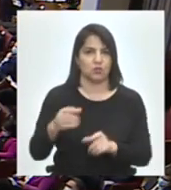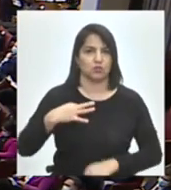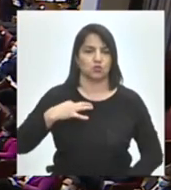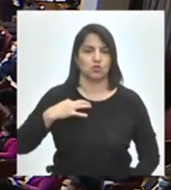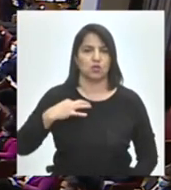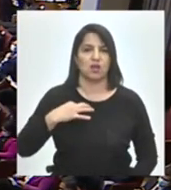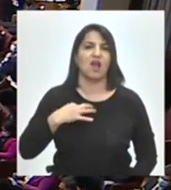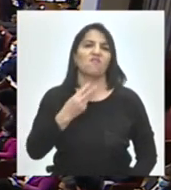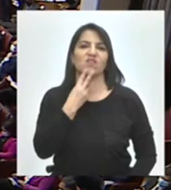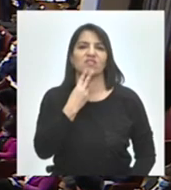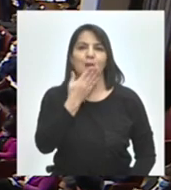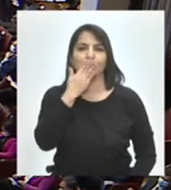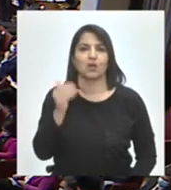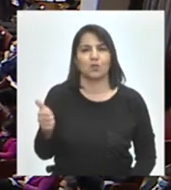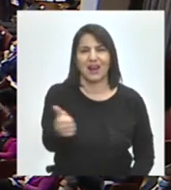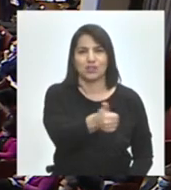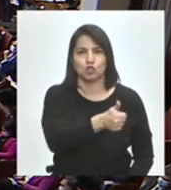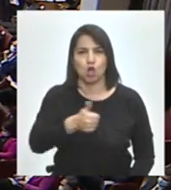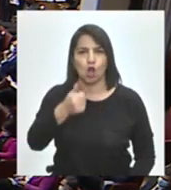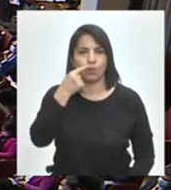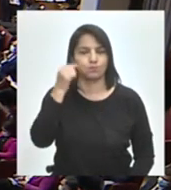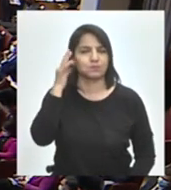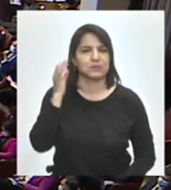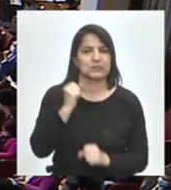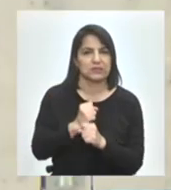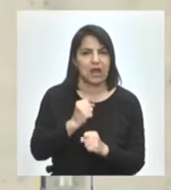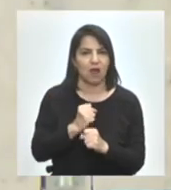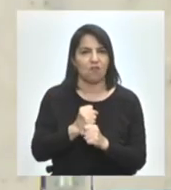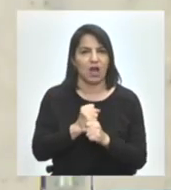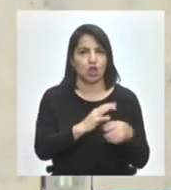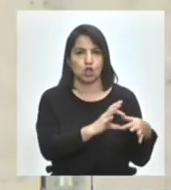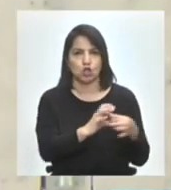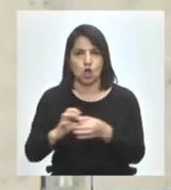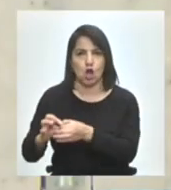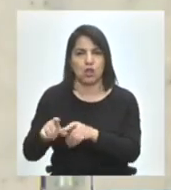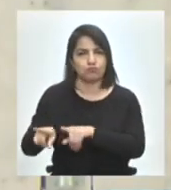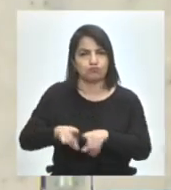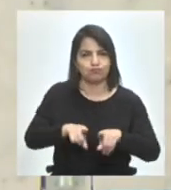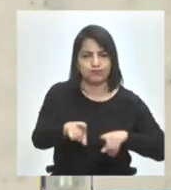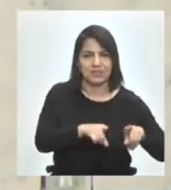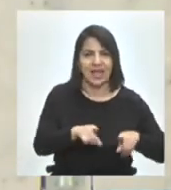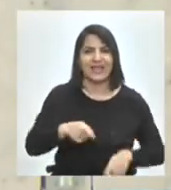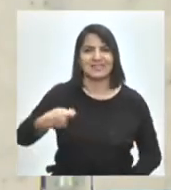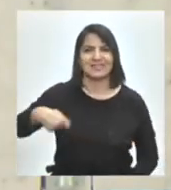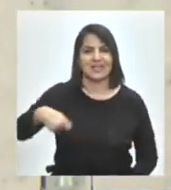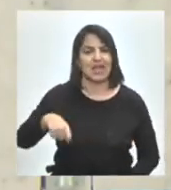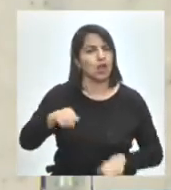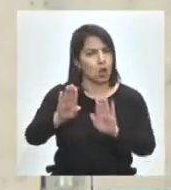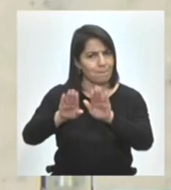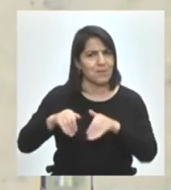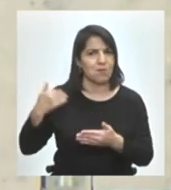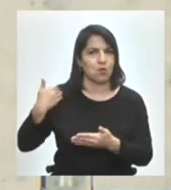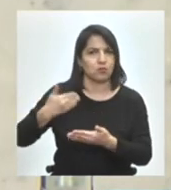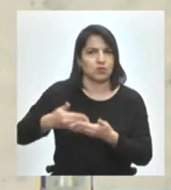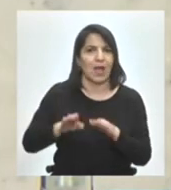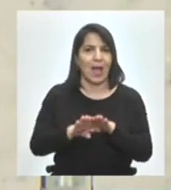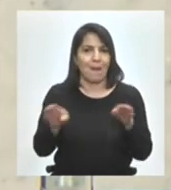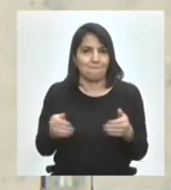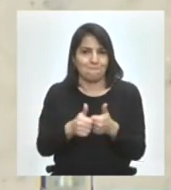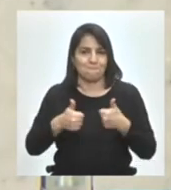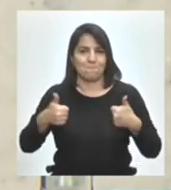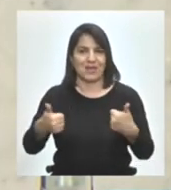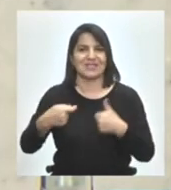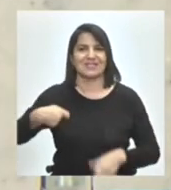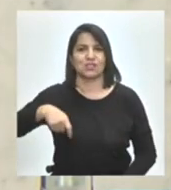vida mejor para todas y todos, trabajando de forma coordinada con el Senado, como lo hemos hecho hasta ahora con la mesa que preside el